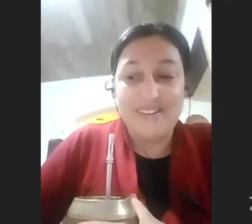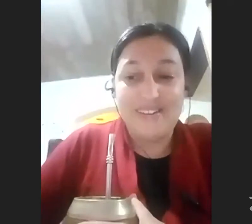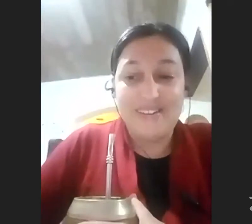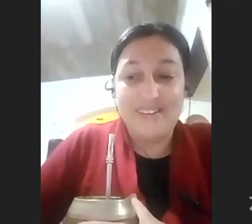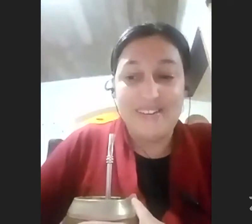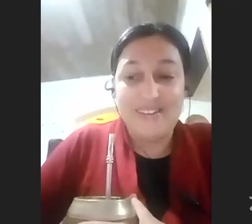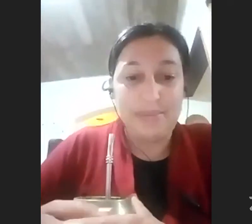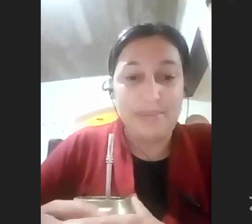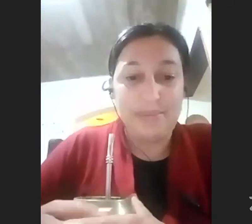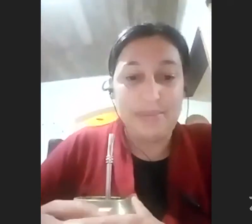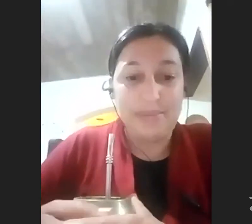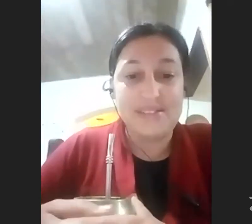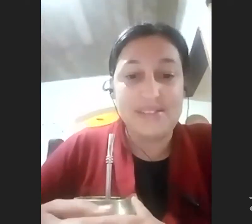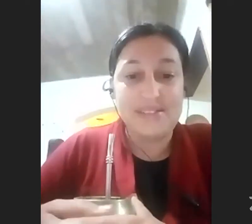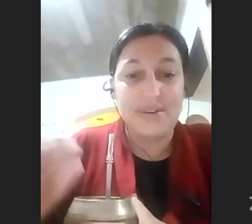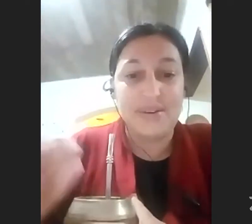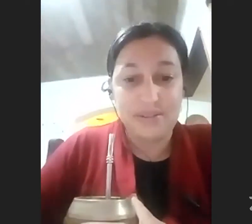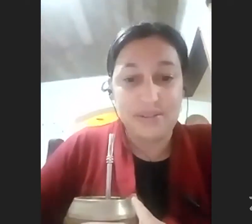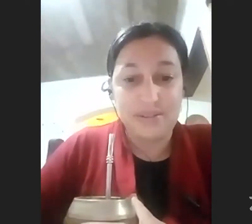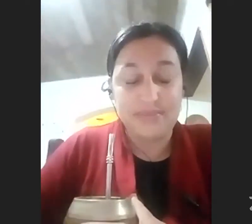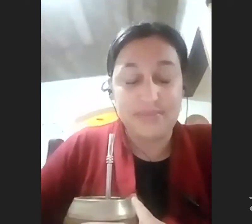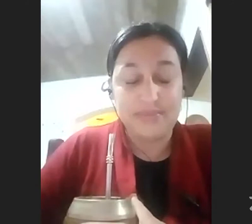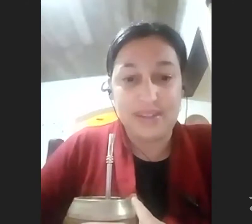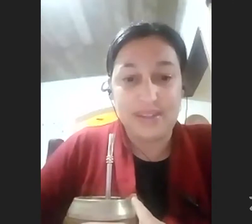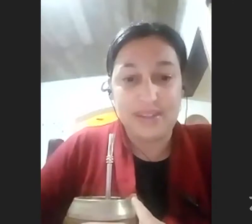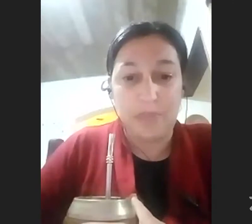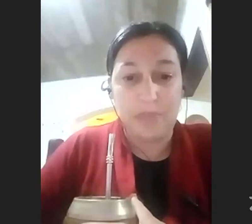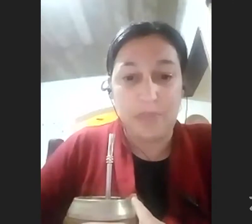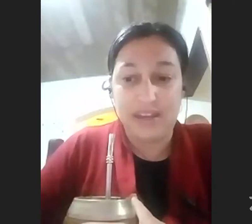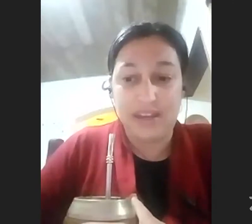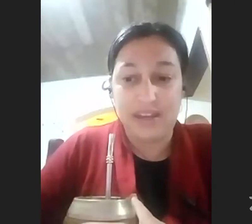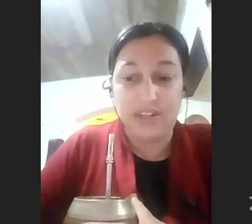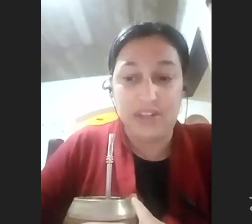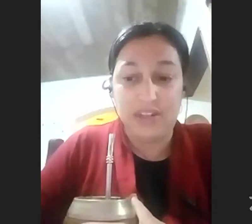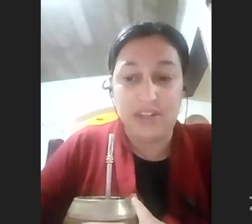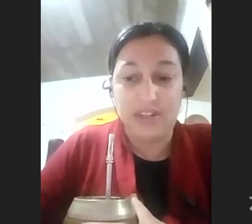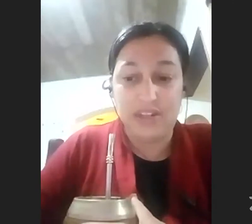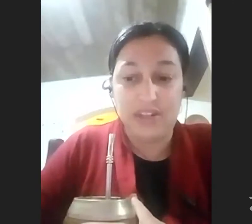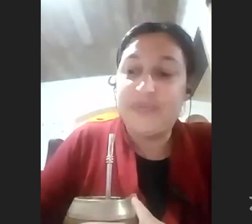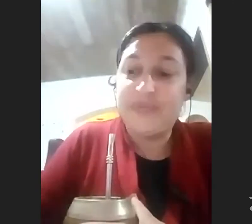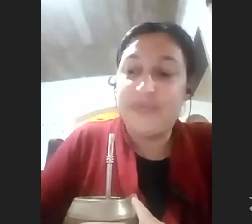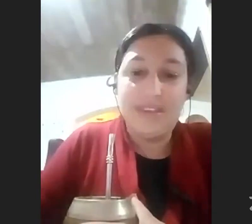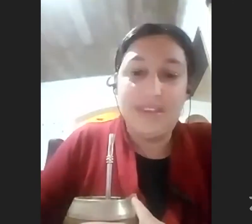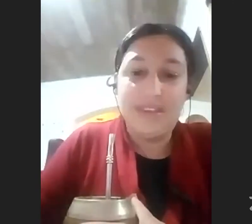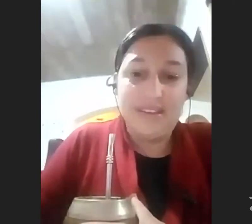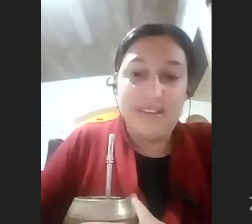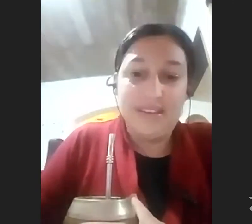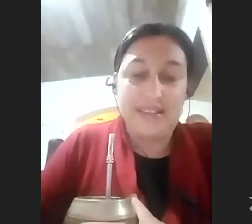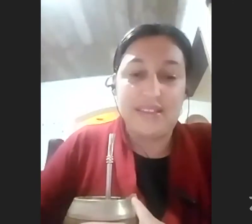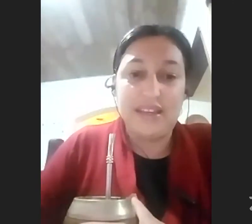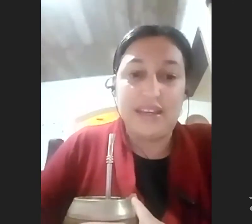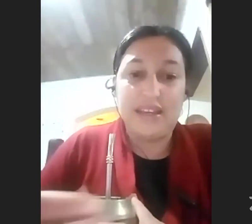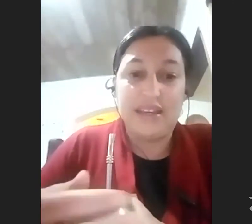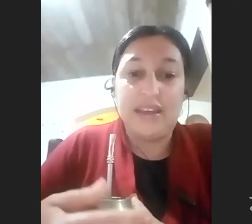encuesta, me decidí por trabajar acompañando niños con autismo, ¿no?